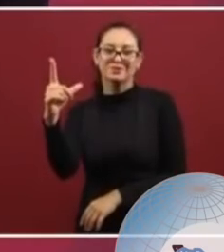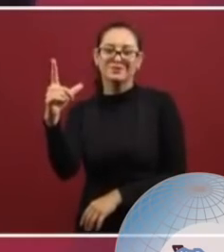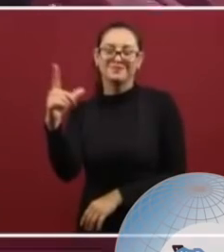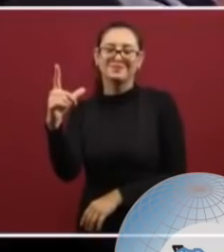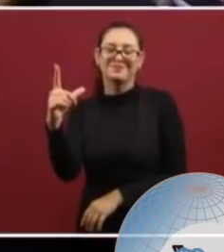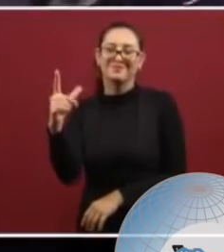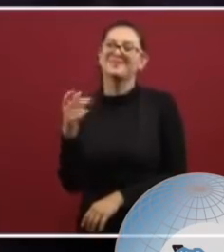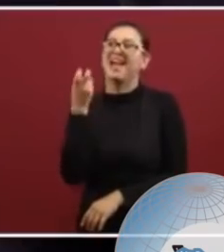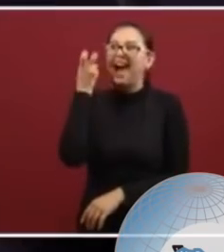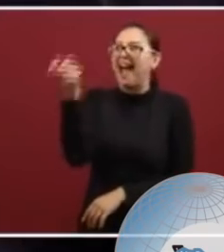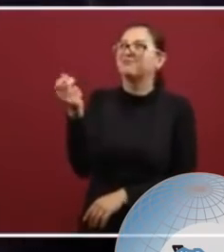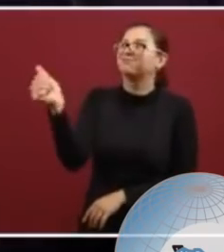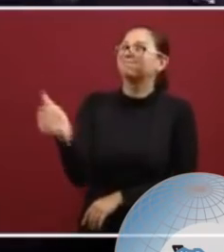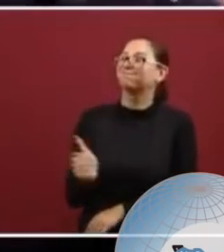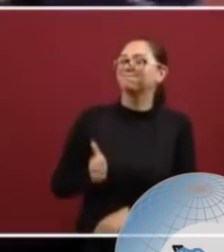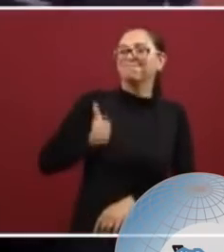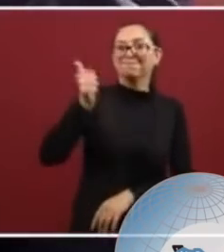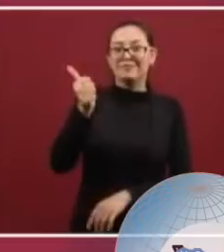sobre esa infraestructura